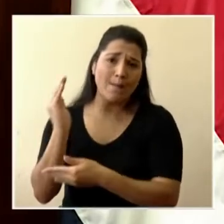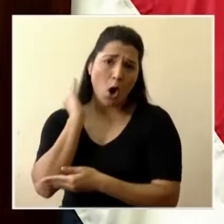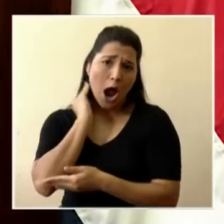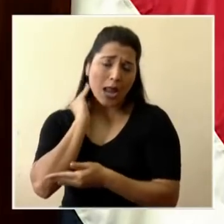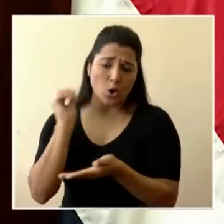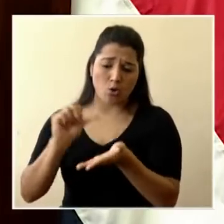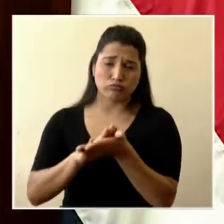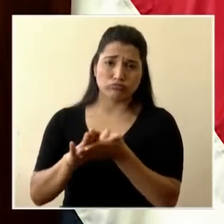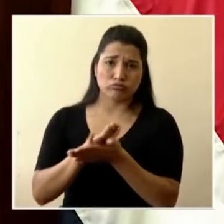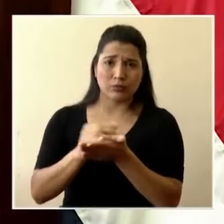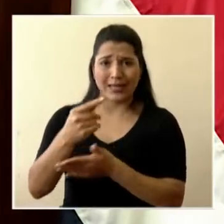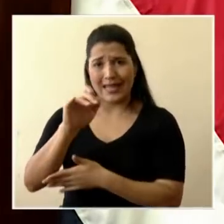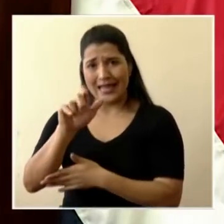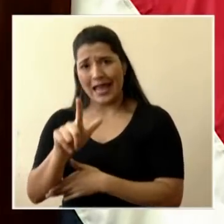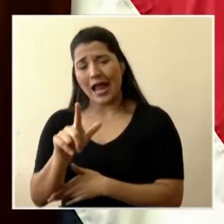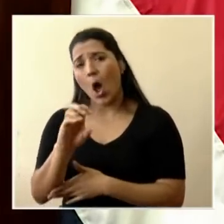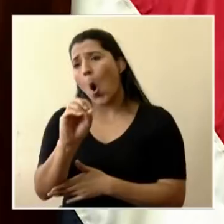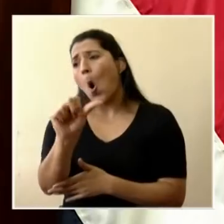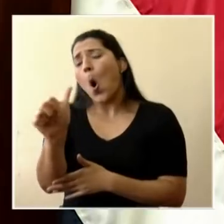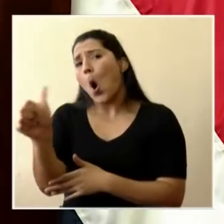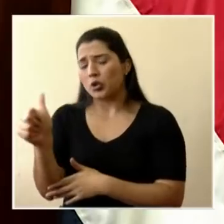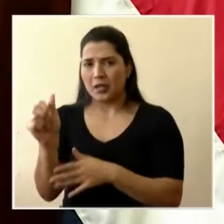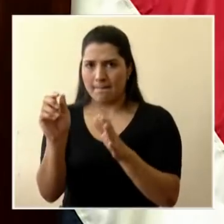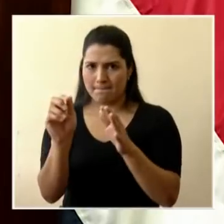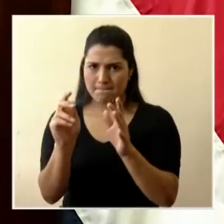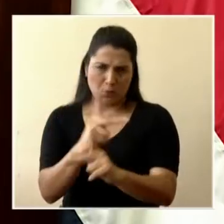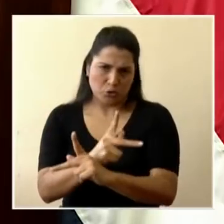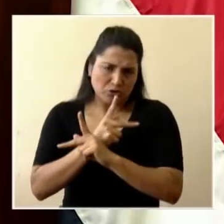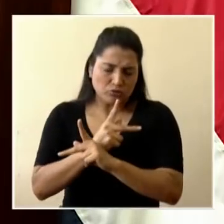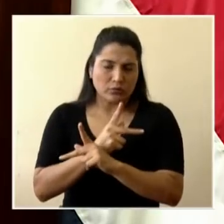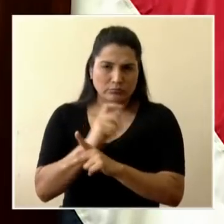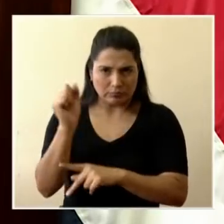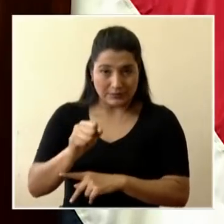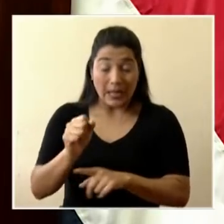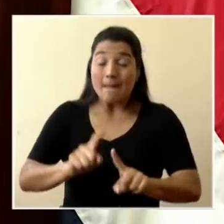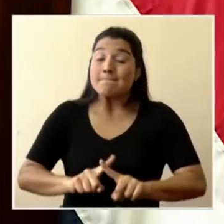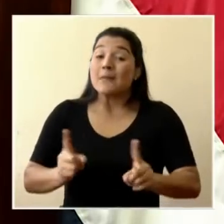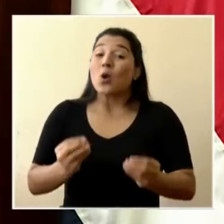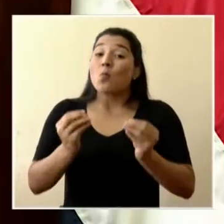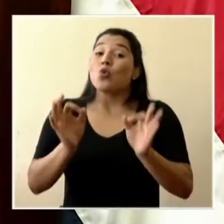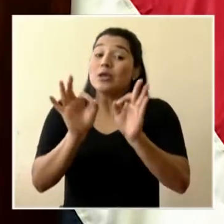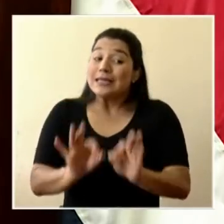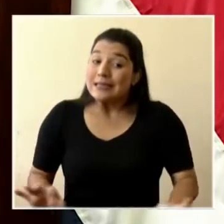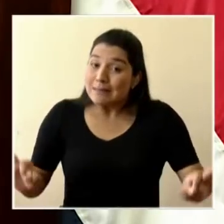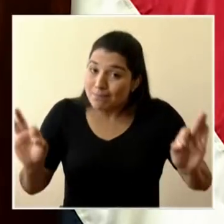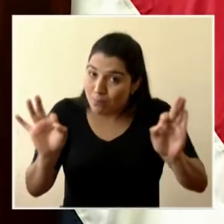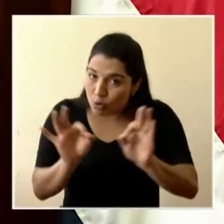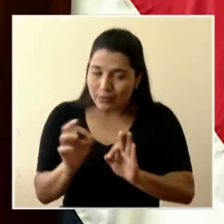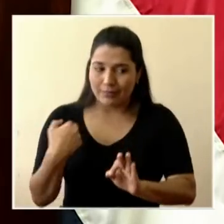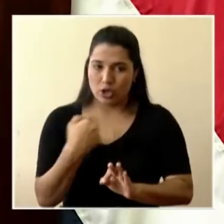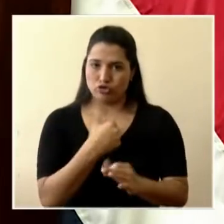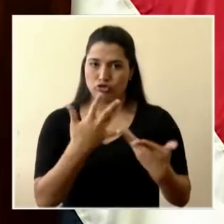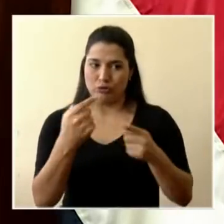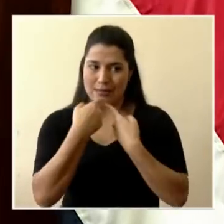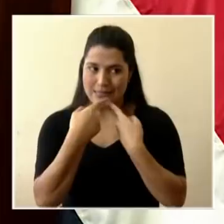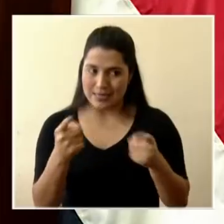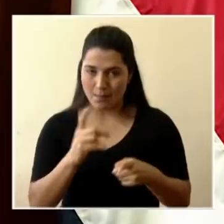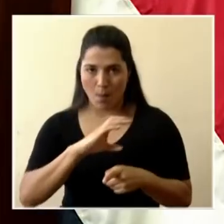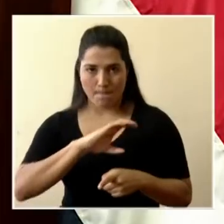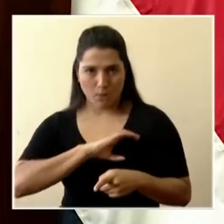gel y otro tipo de protecciones, pero muy importante es, y la indicación que se le ha dado a los oficiales y a la población en